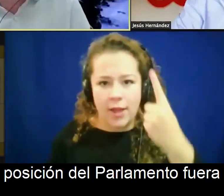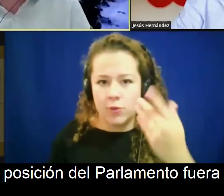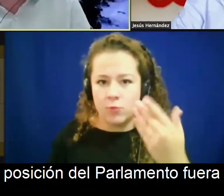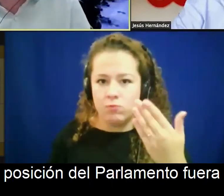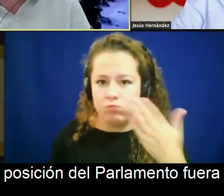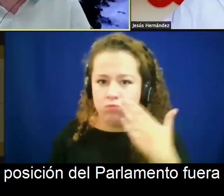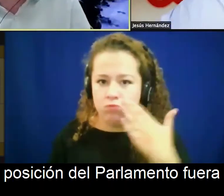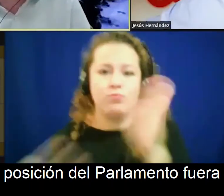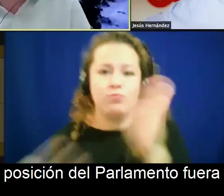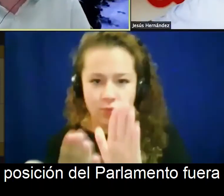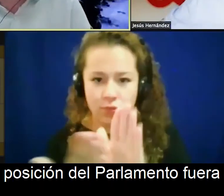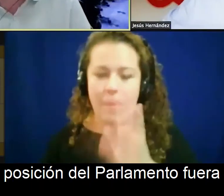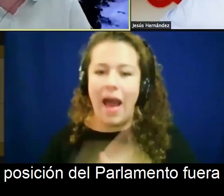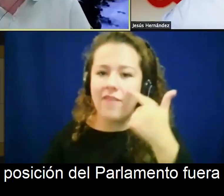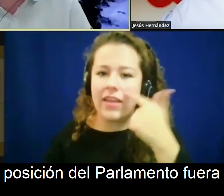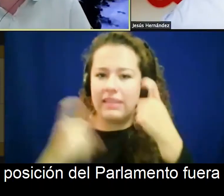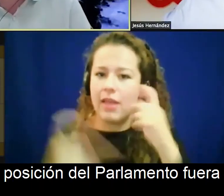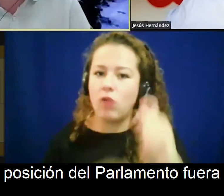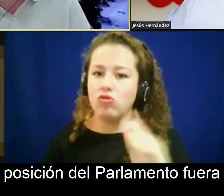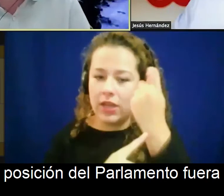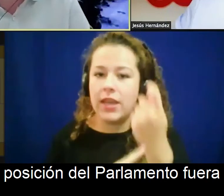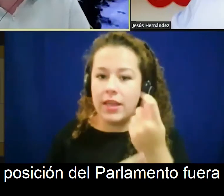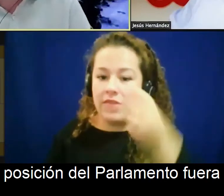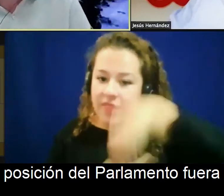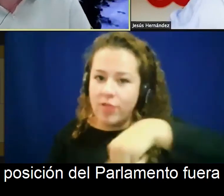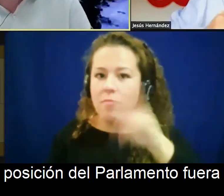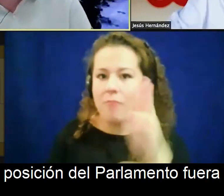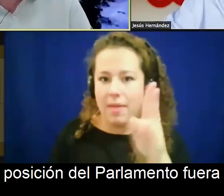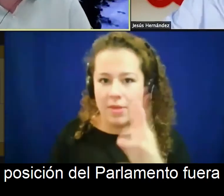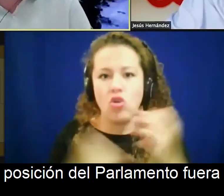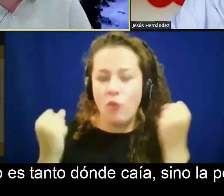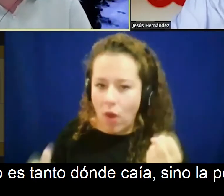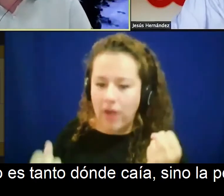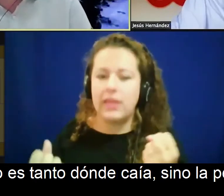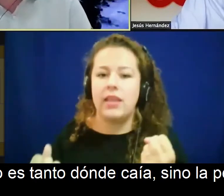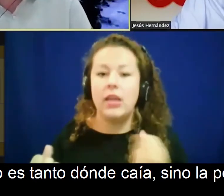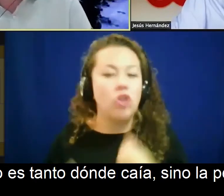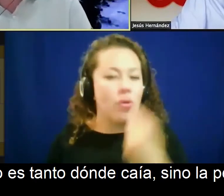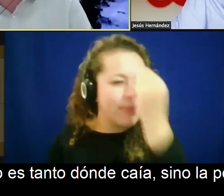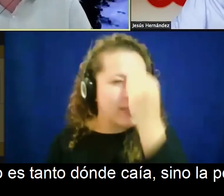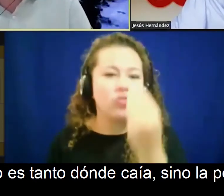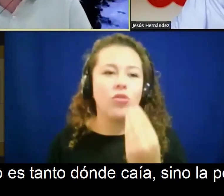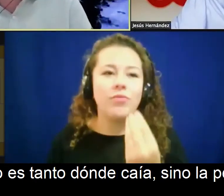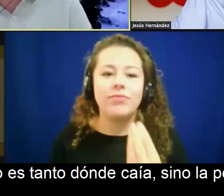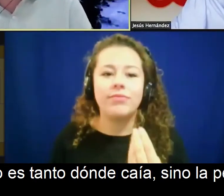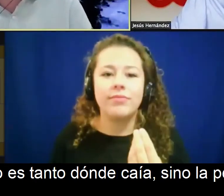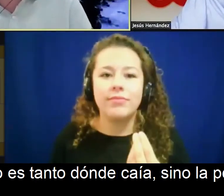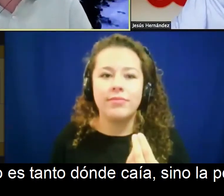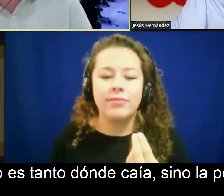porque la posición del Parlamento fuera lo más fuerte posible. Pues yo creo que no es tanto dónde